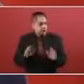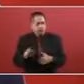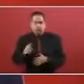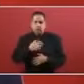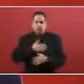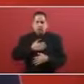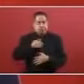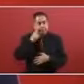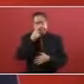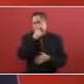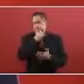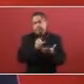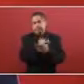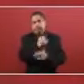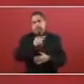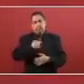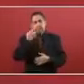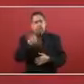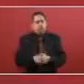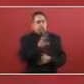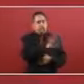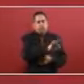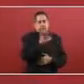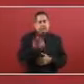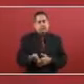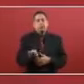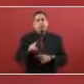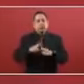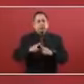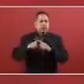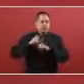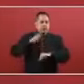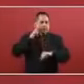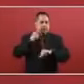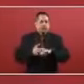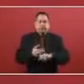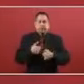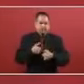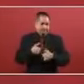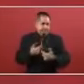es facultad del Ejecutivo ya decidir